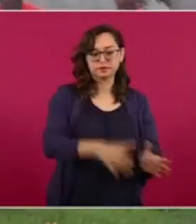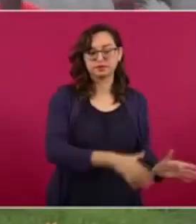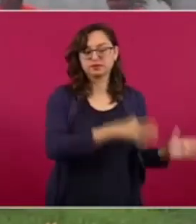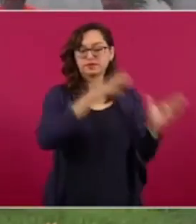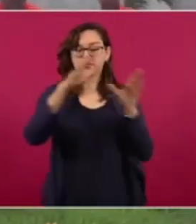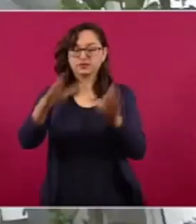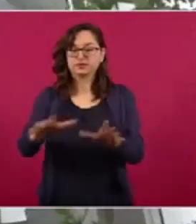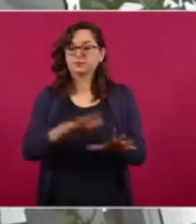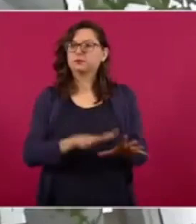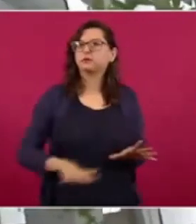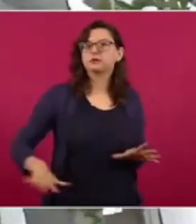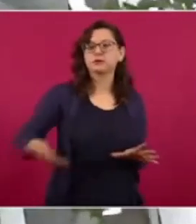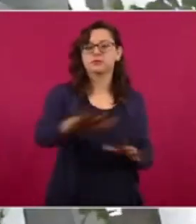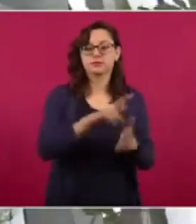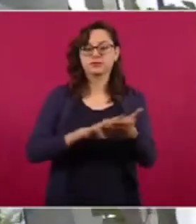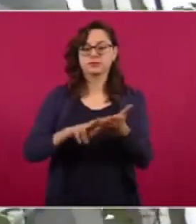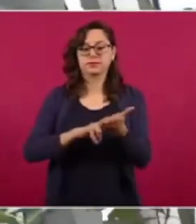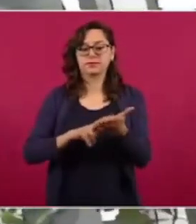verdes de la refinería.